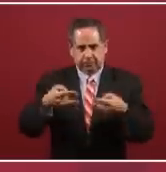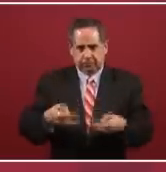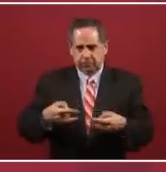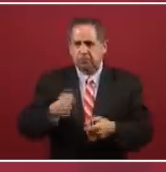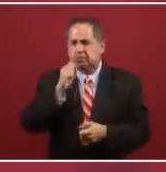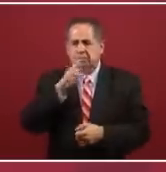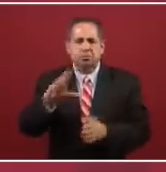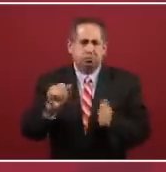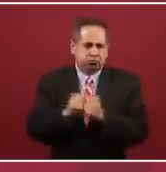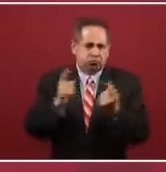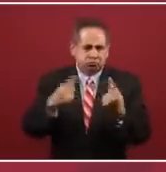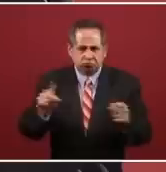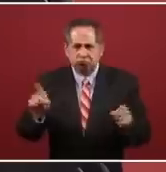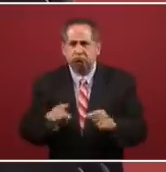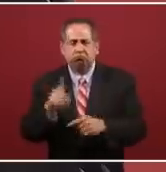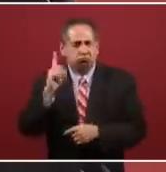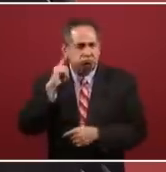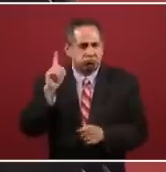música,